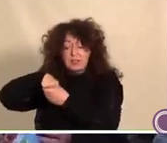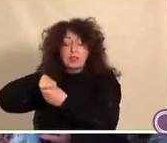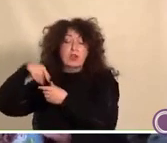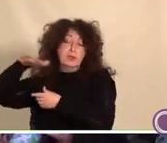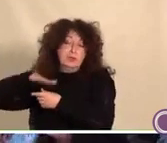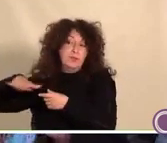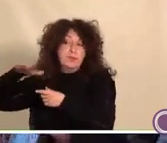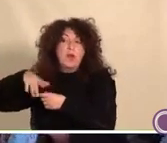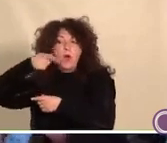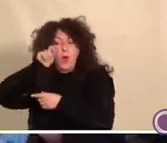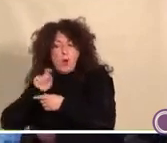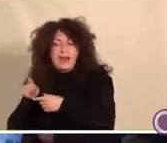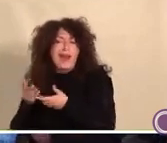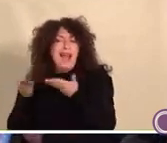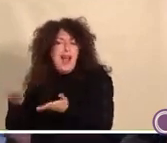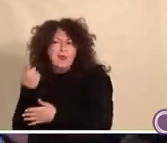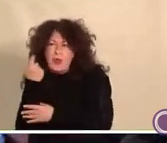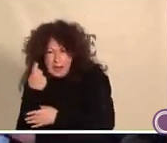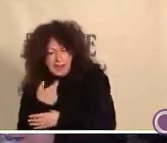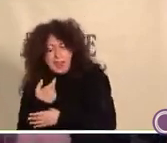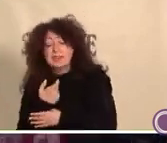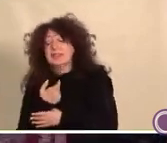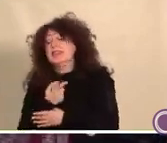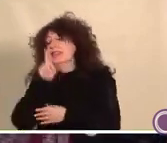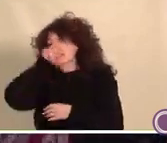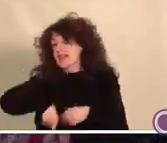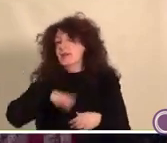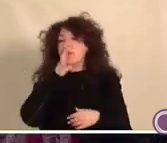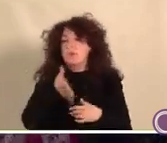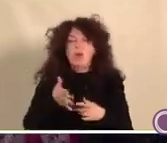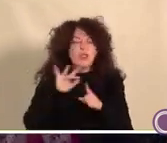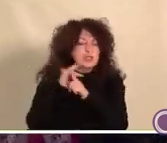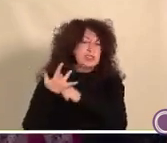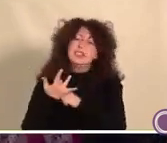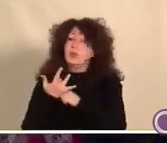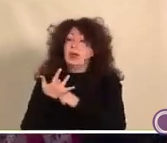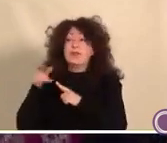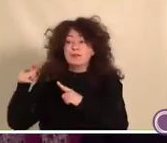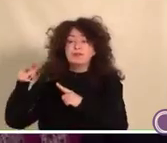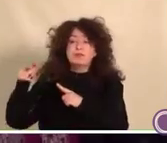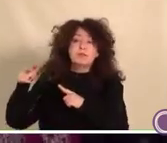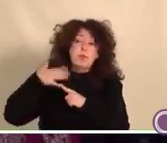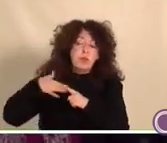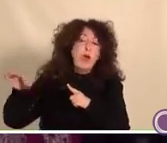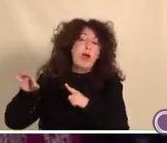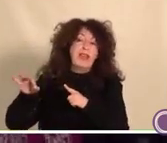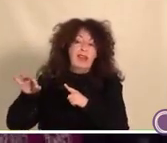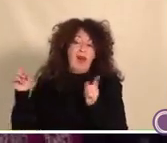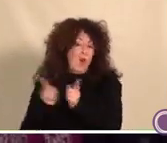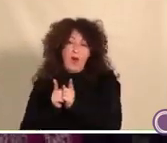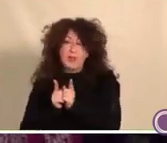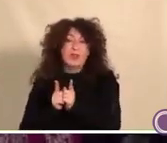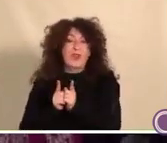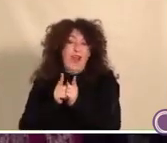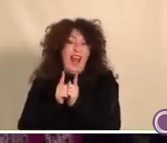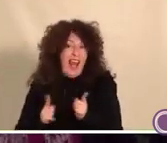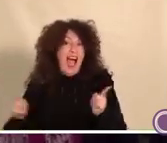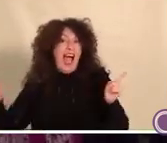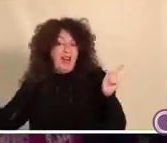lo van a necesitar y porque por desgracia esta es una situación que puede alargarse en el tiempo y ante ello la izquierda